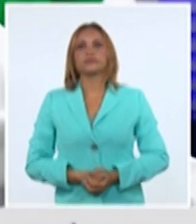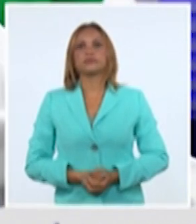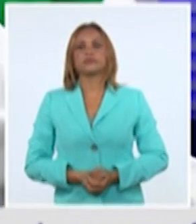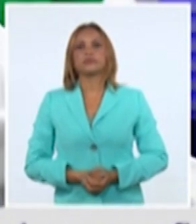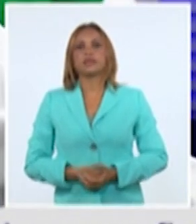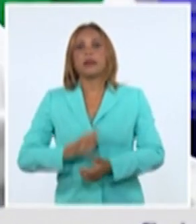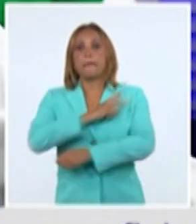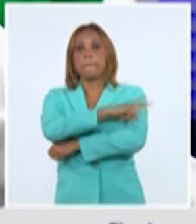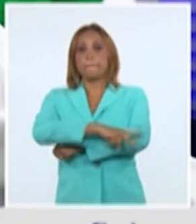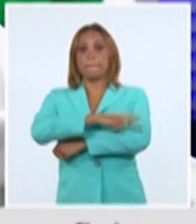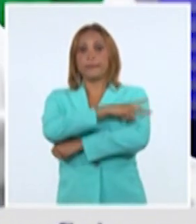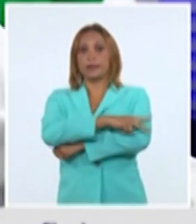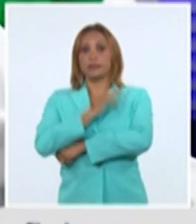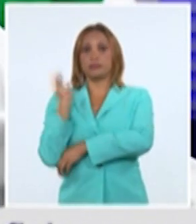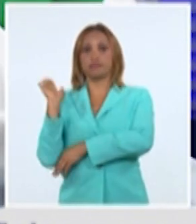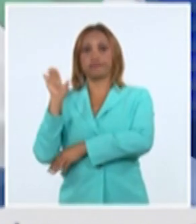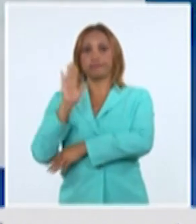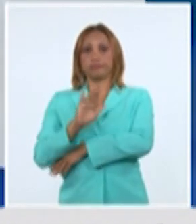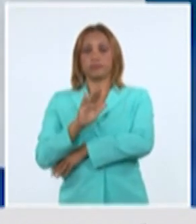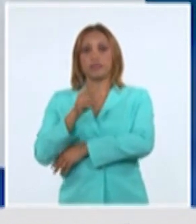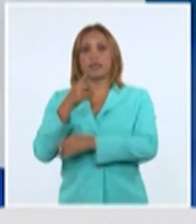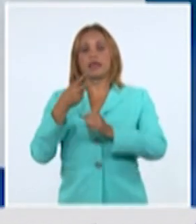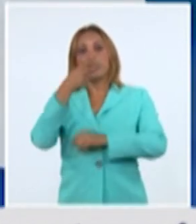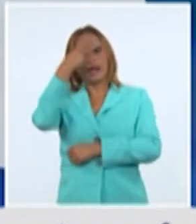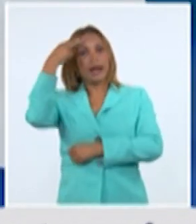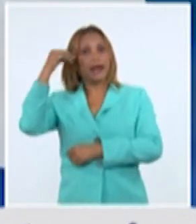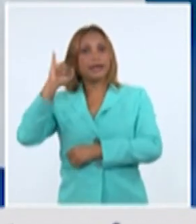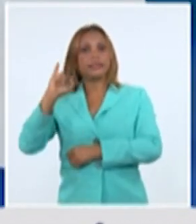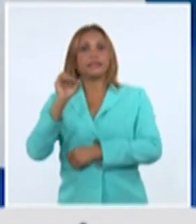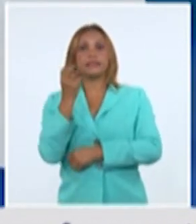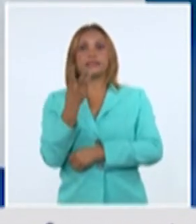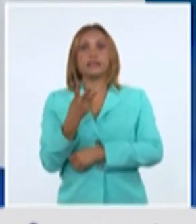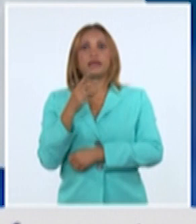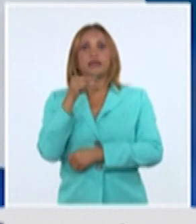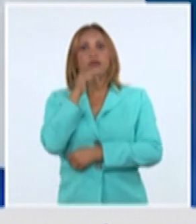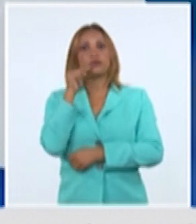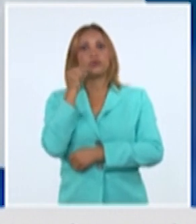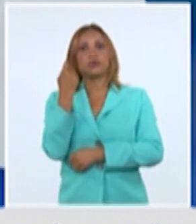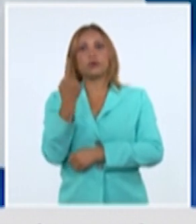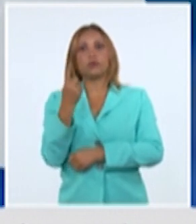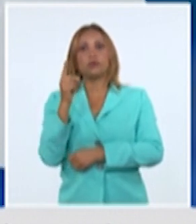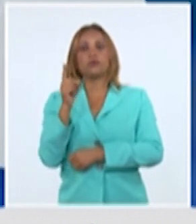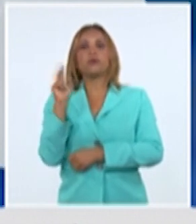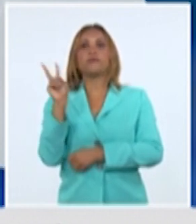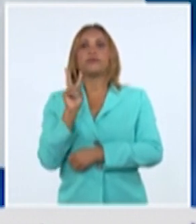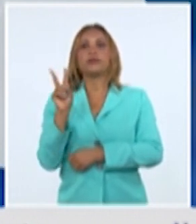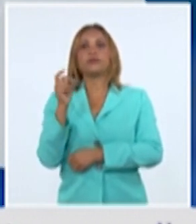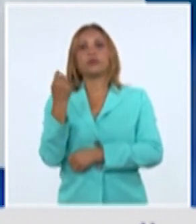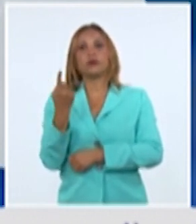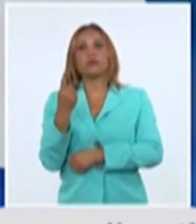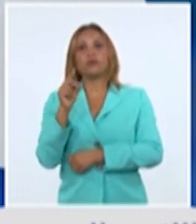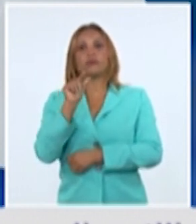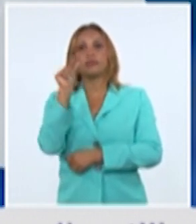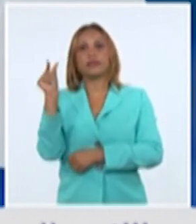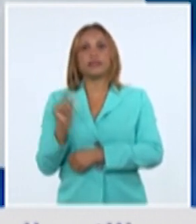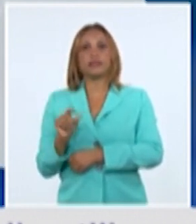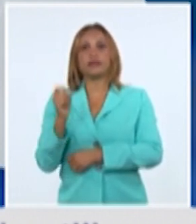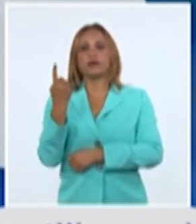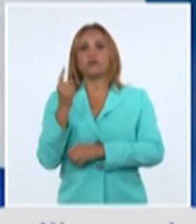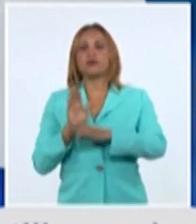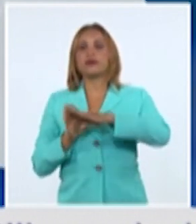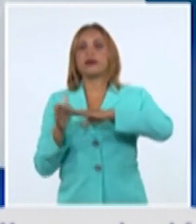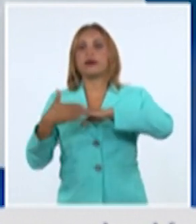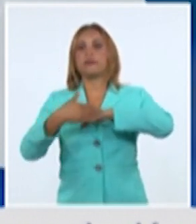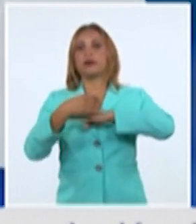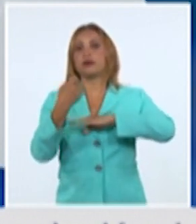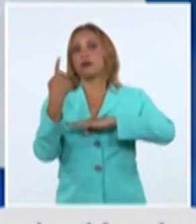de procedencia, de Haití 3, de Rusia, de Venezuela, de Italia y de Jamaica, 1 de